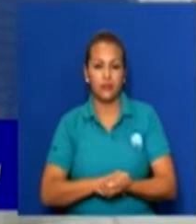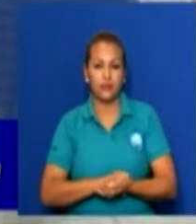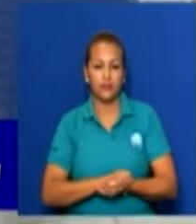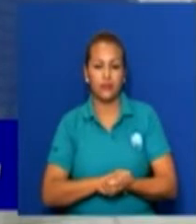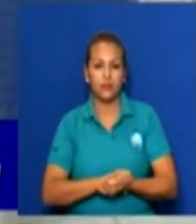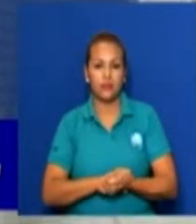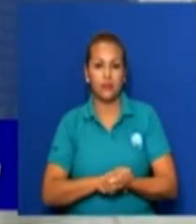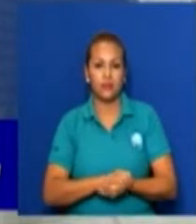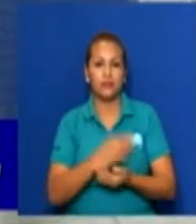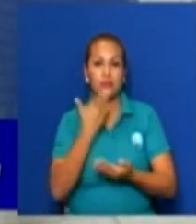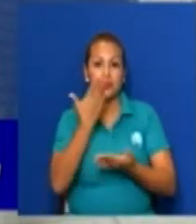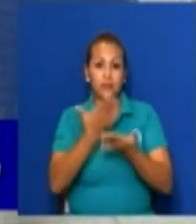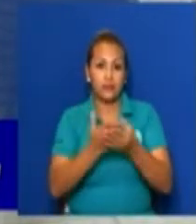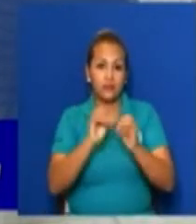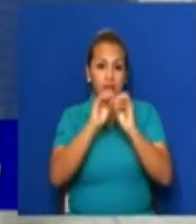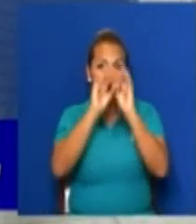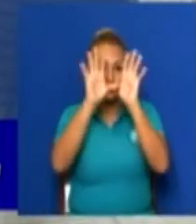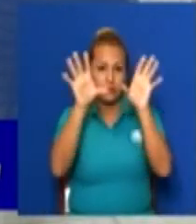Buenos días.